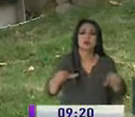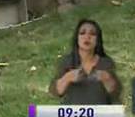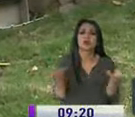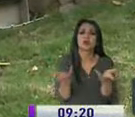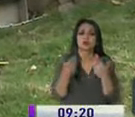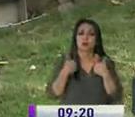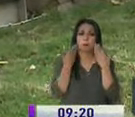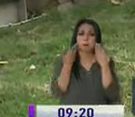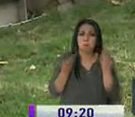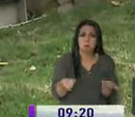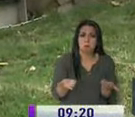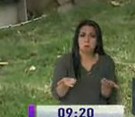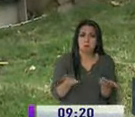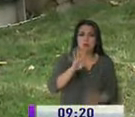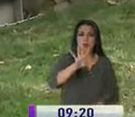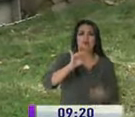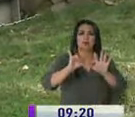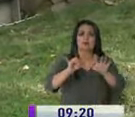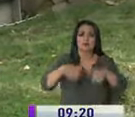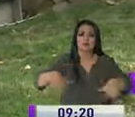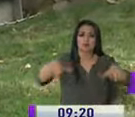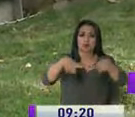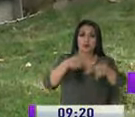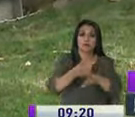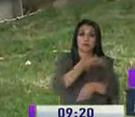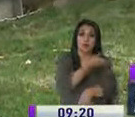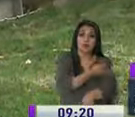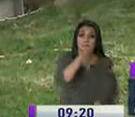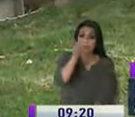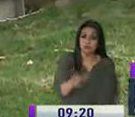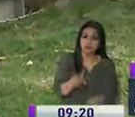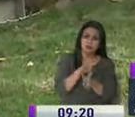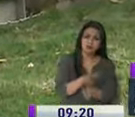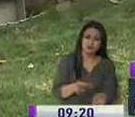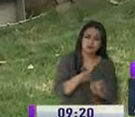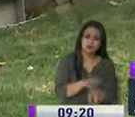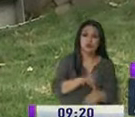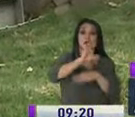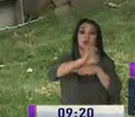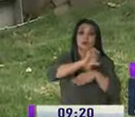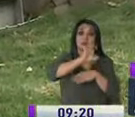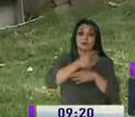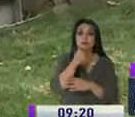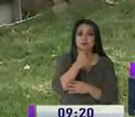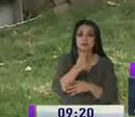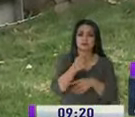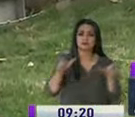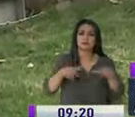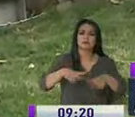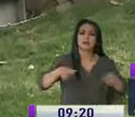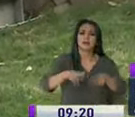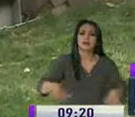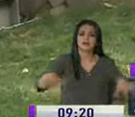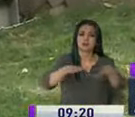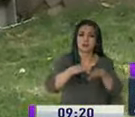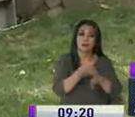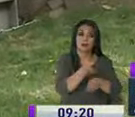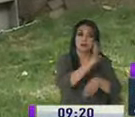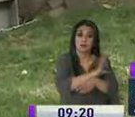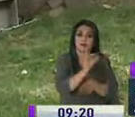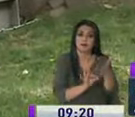¿En qué parte del bloque 46? Y según estudios de los geógrafos críticos del Ecuador, estas hectáreas que aprobó la